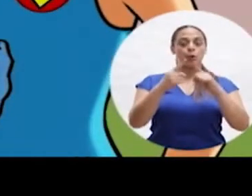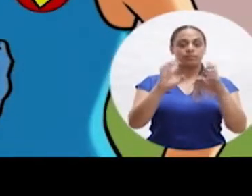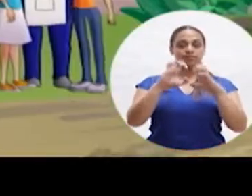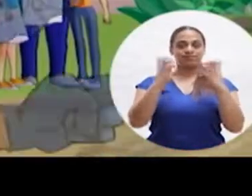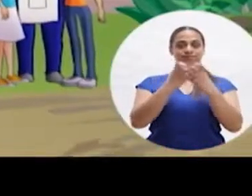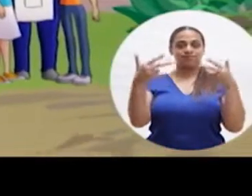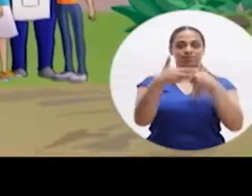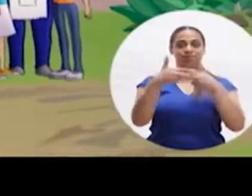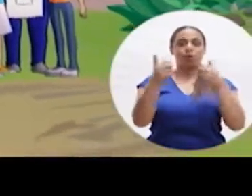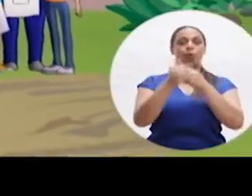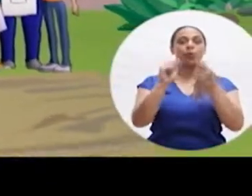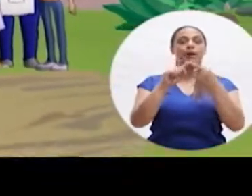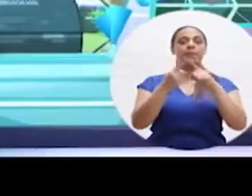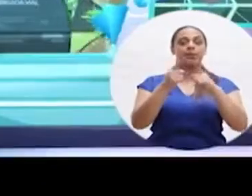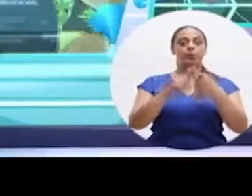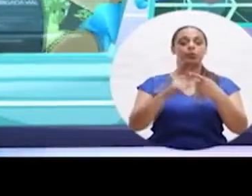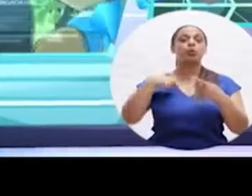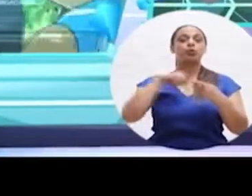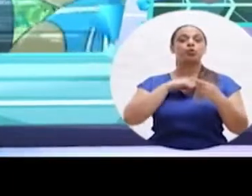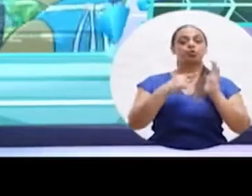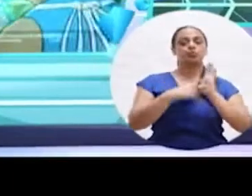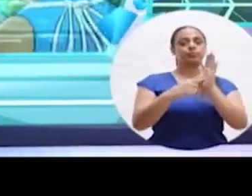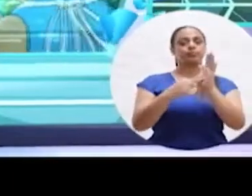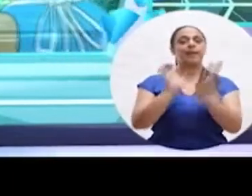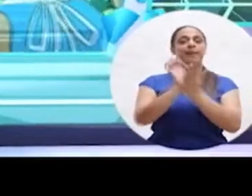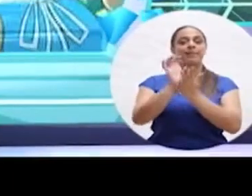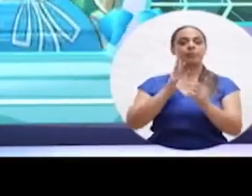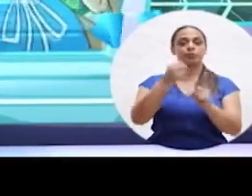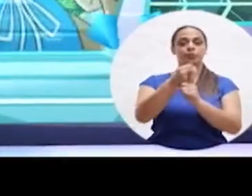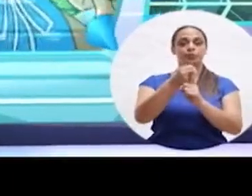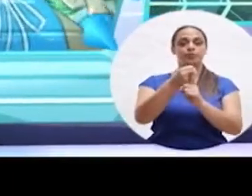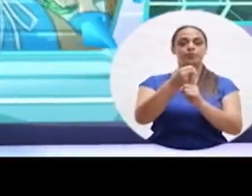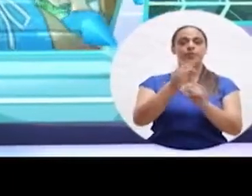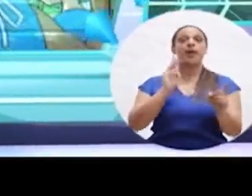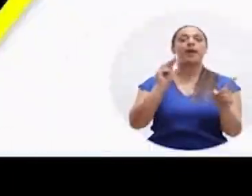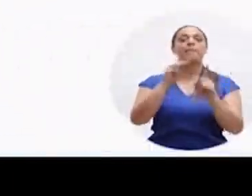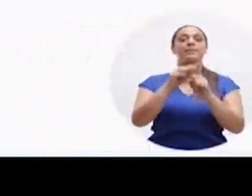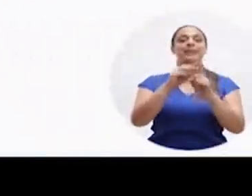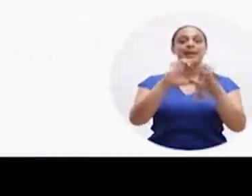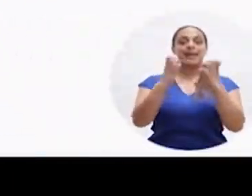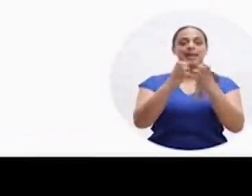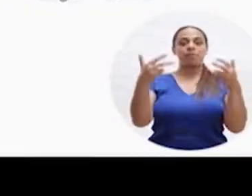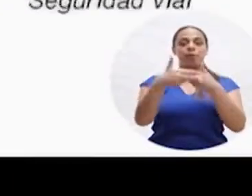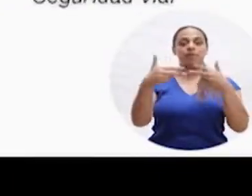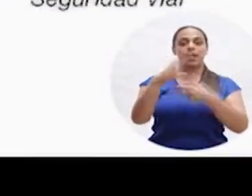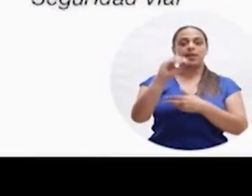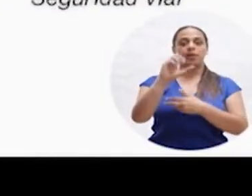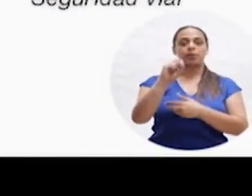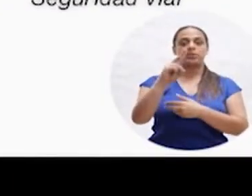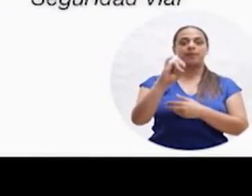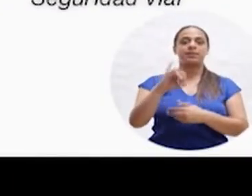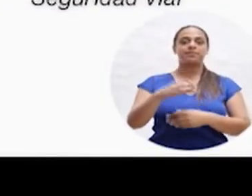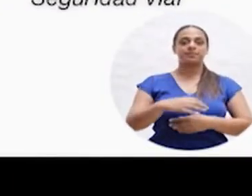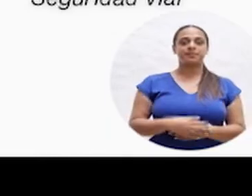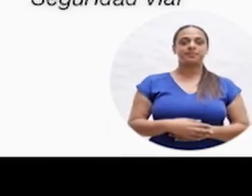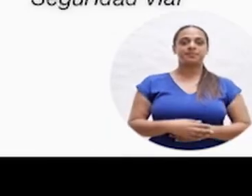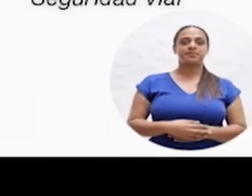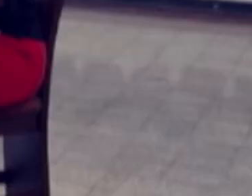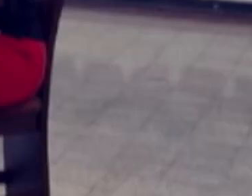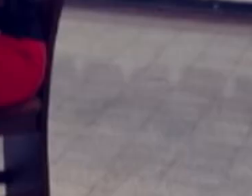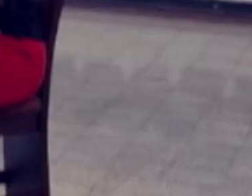amigos. ¡Chao! Hagámonos visibles y prevengamos accidentes. Un mensaje de Brigada Vial y